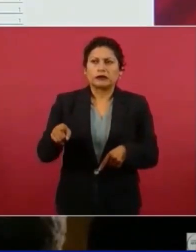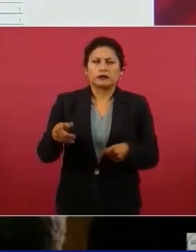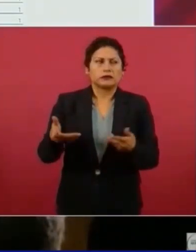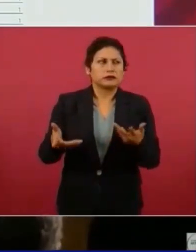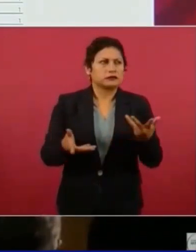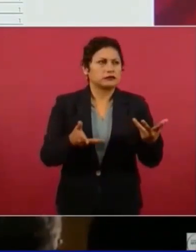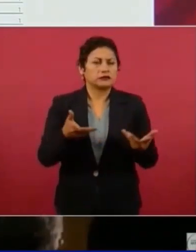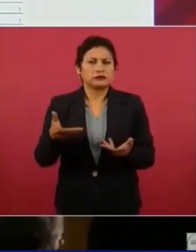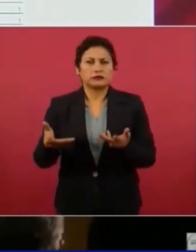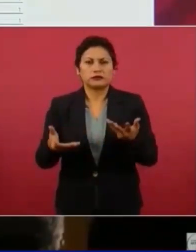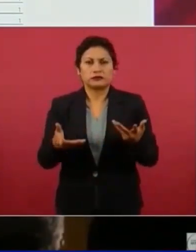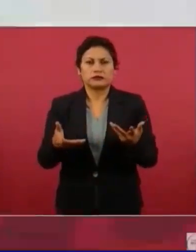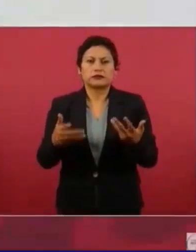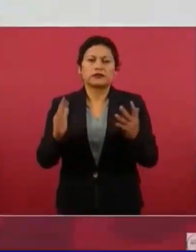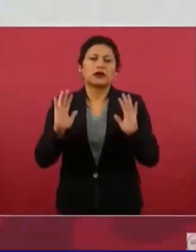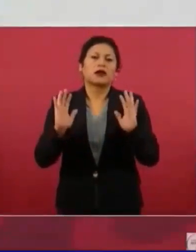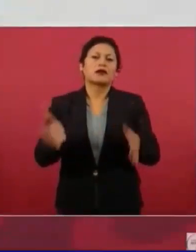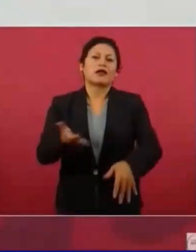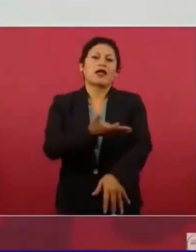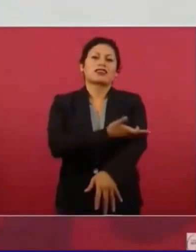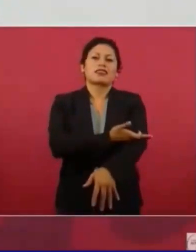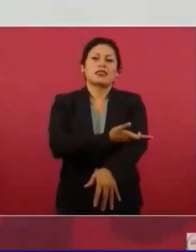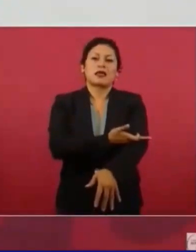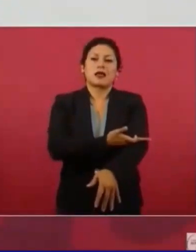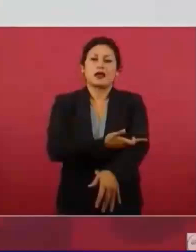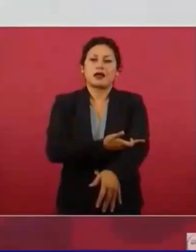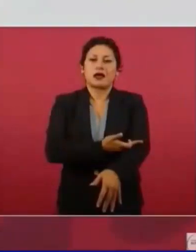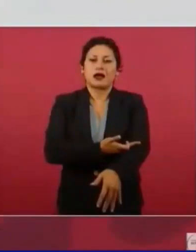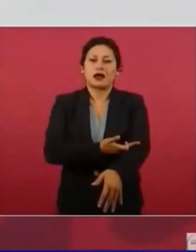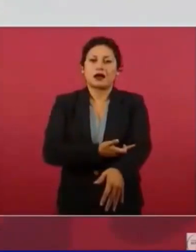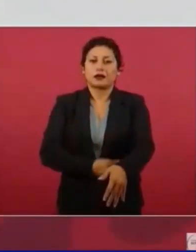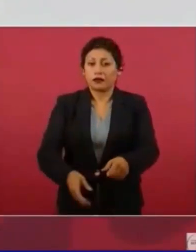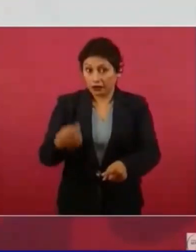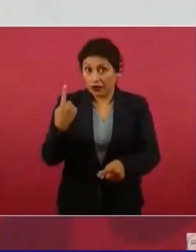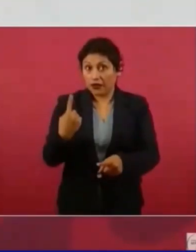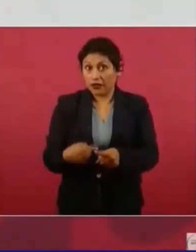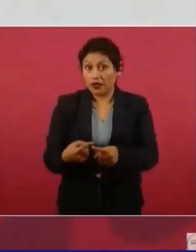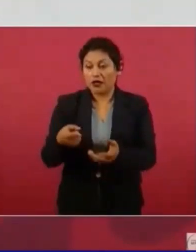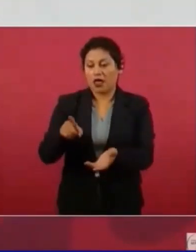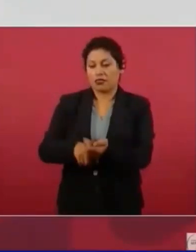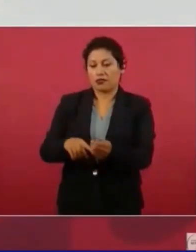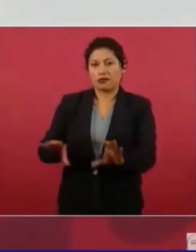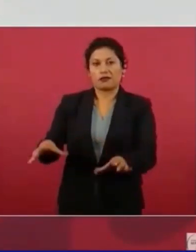Me refiero al bloque conservador del Congreso.